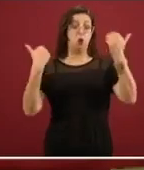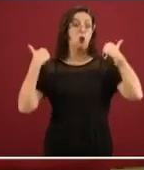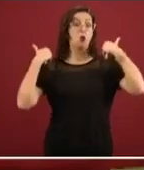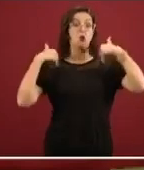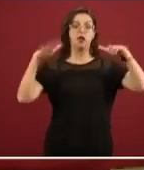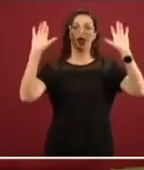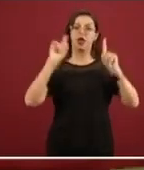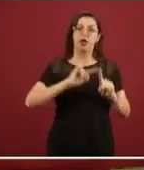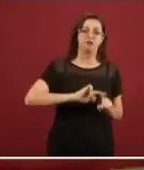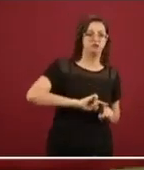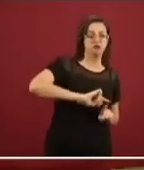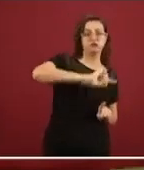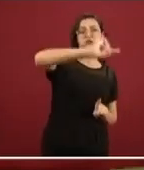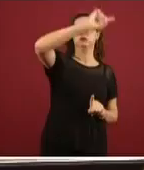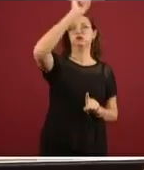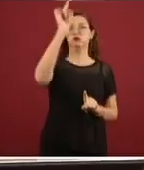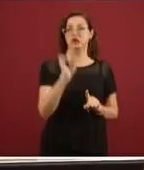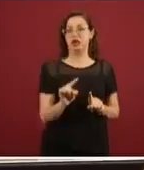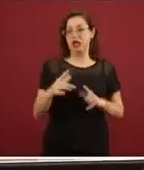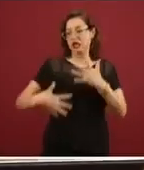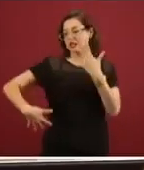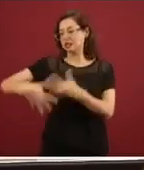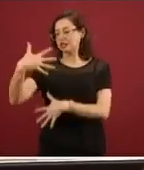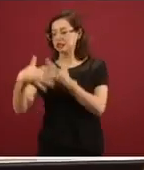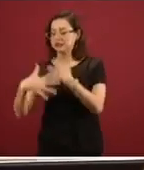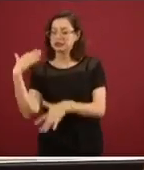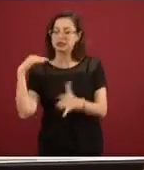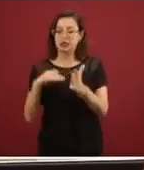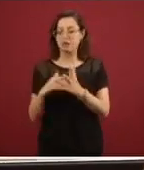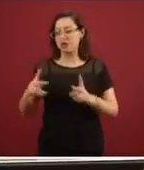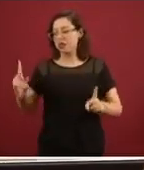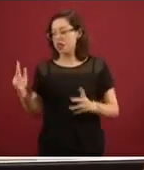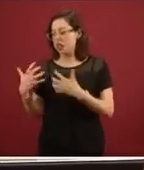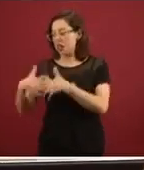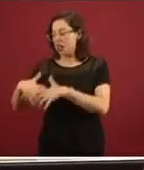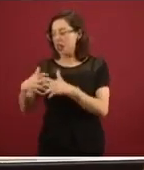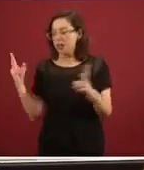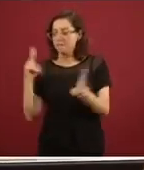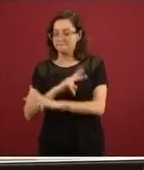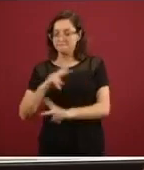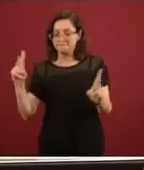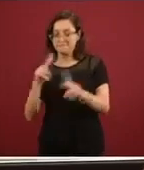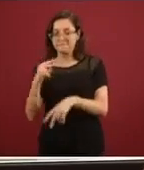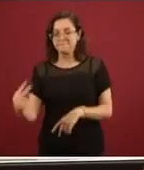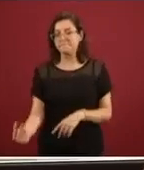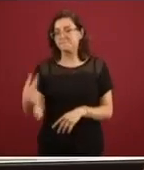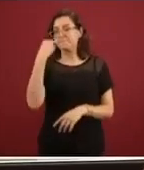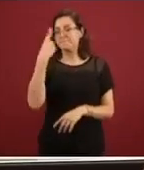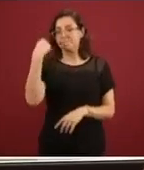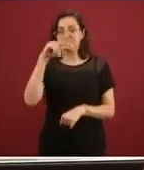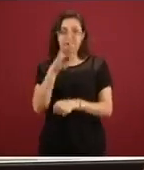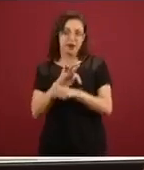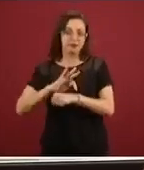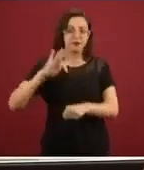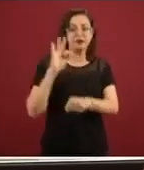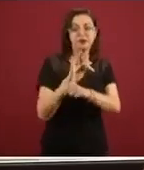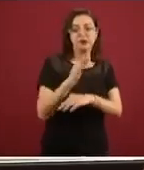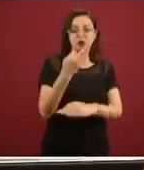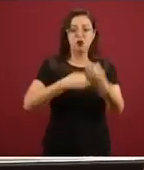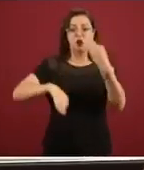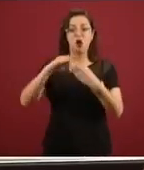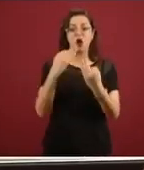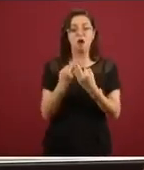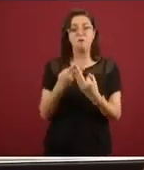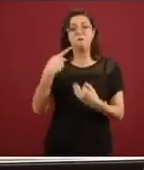ayer, hubiéramos necesitado 15,000 ventiladores como un mecanismo de garantía de resguardo. En la medida en que